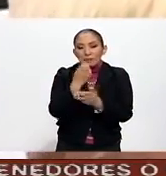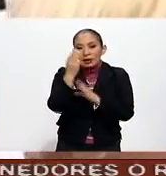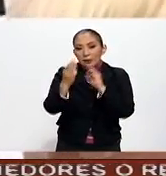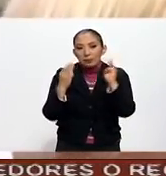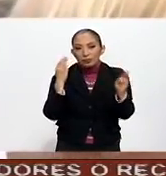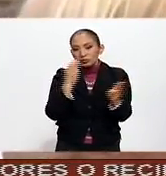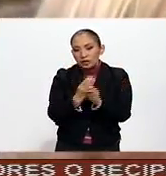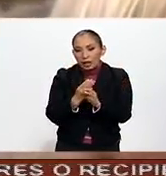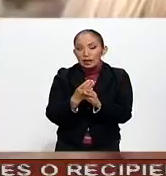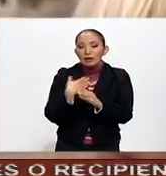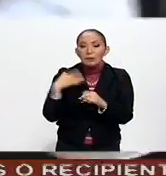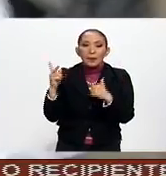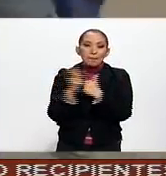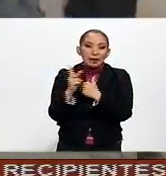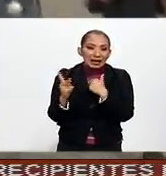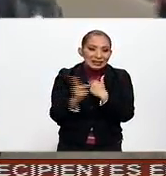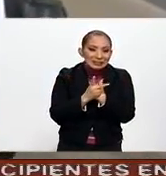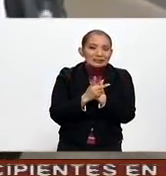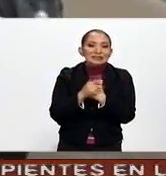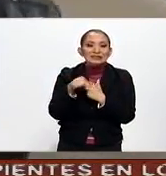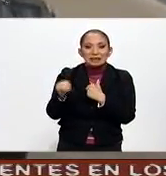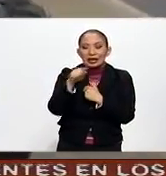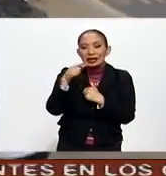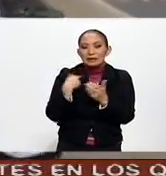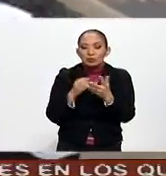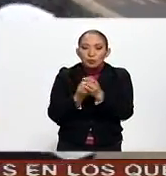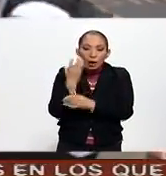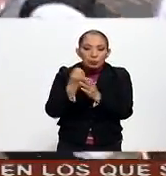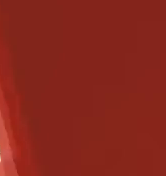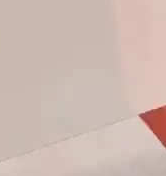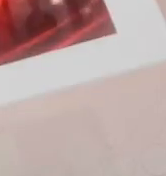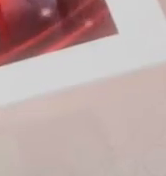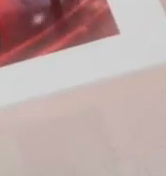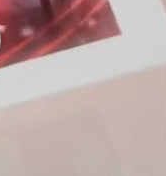mundial, así como los países emergentes.